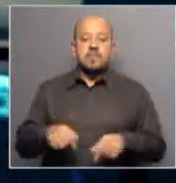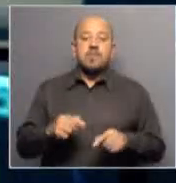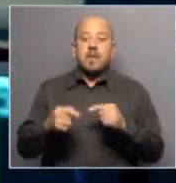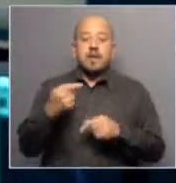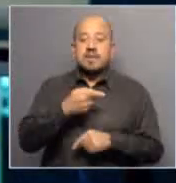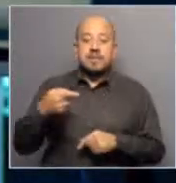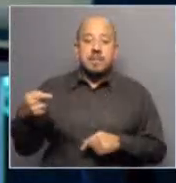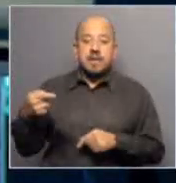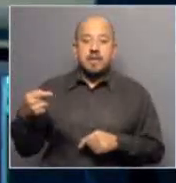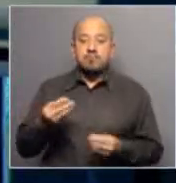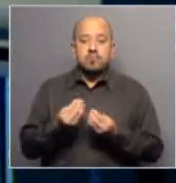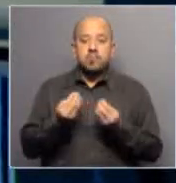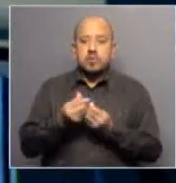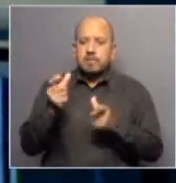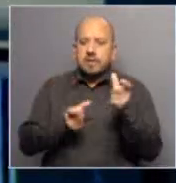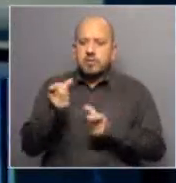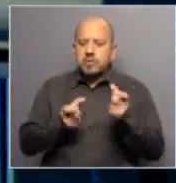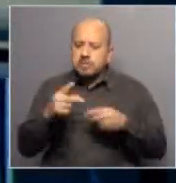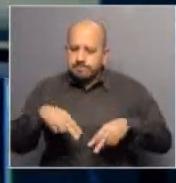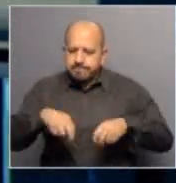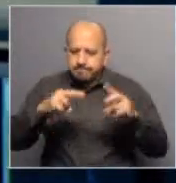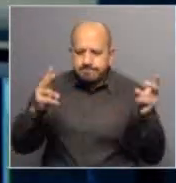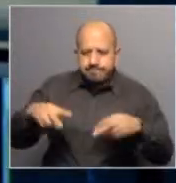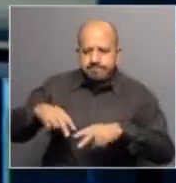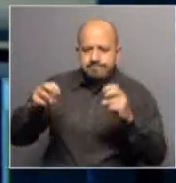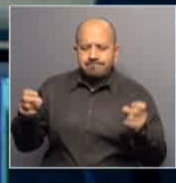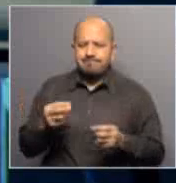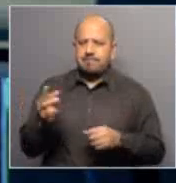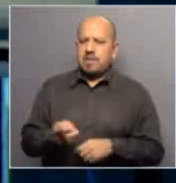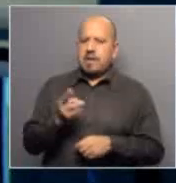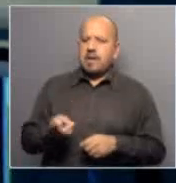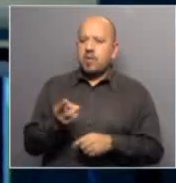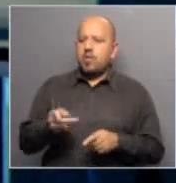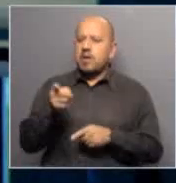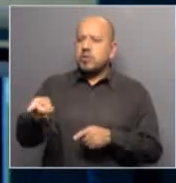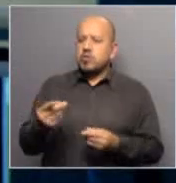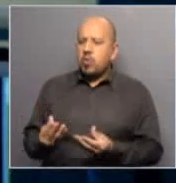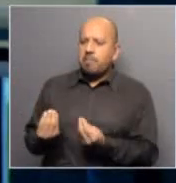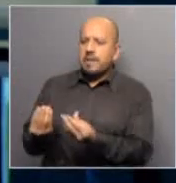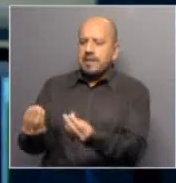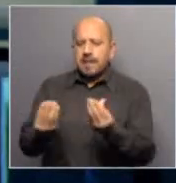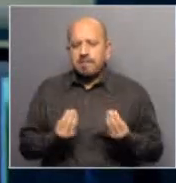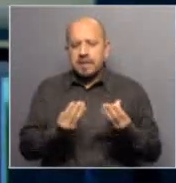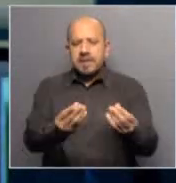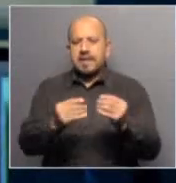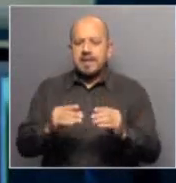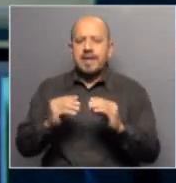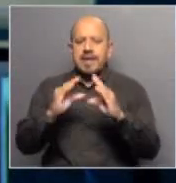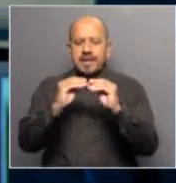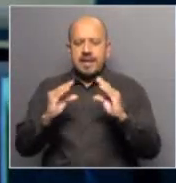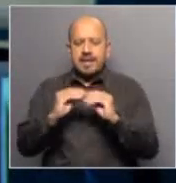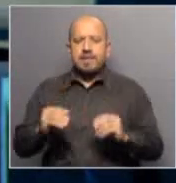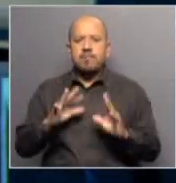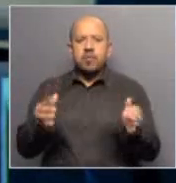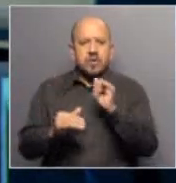últimas semanas, varias personas fueron investigadas por supuestas irregularidades en sus plantaciones de cannabis como consecuencia de denuncias anónimas.